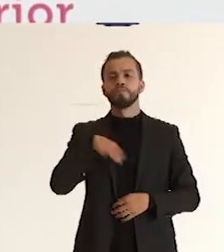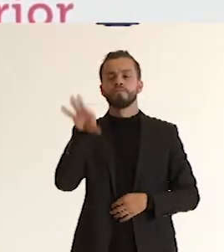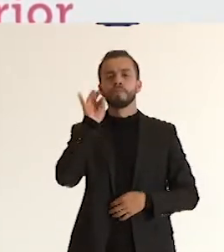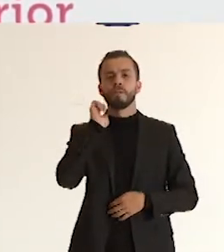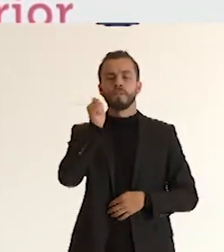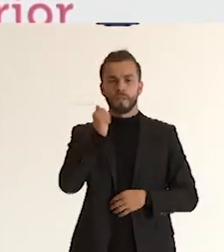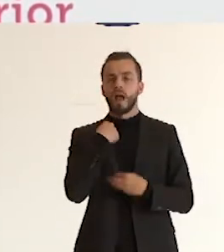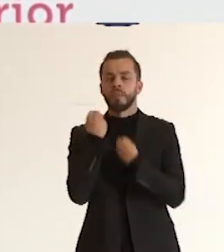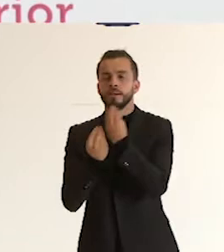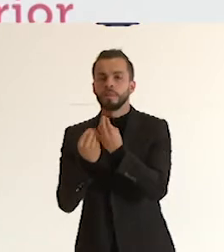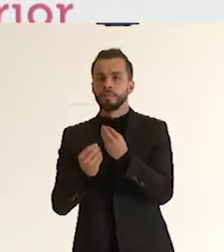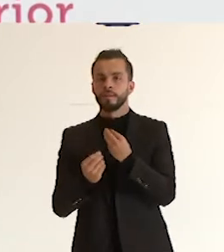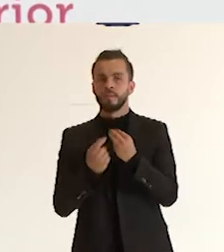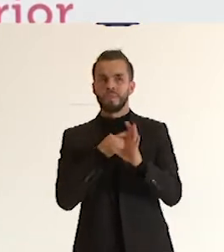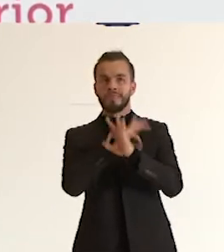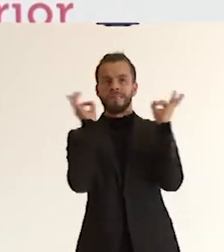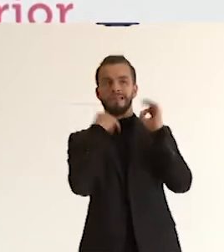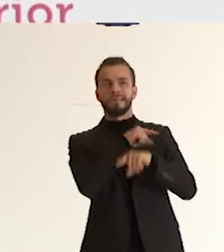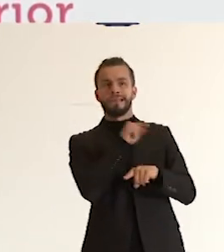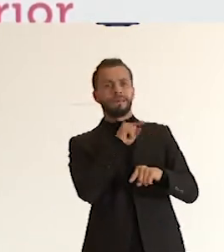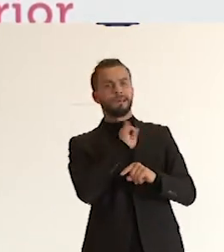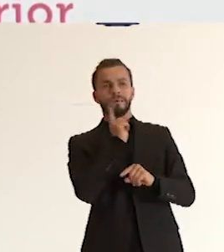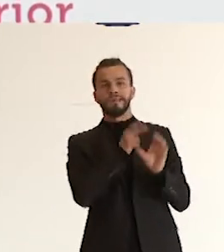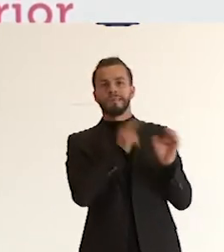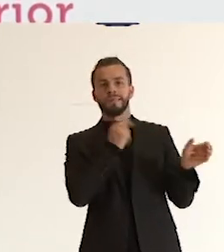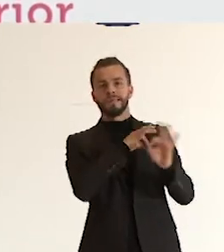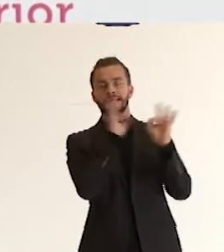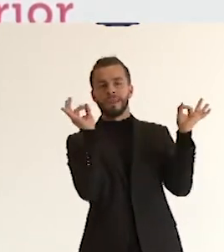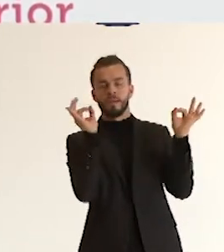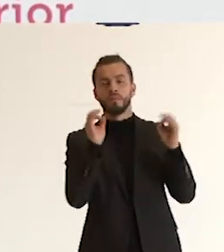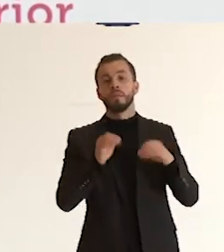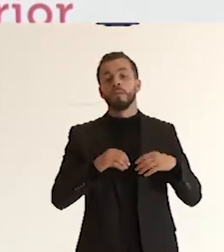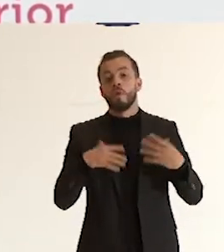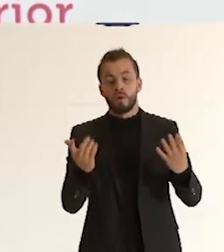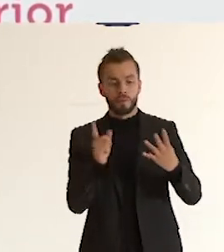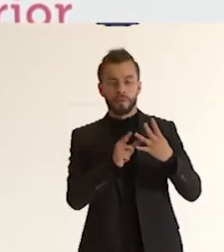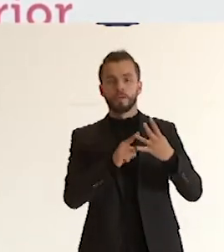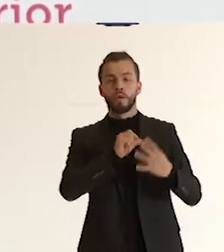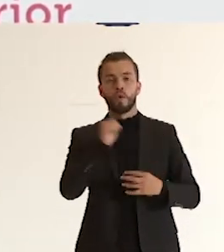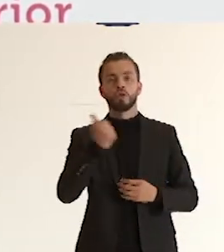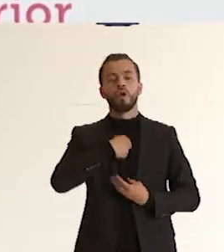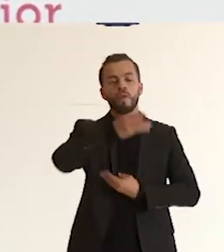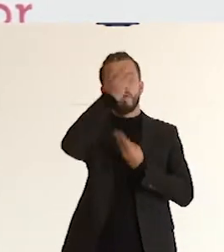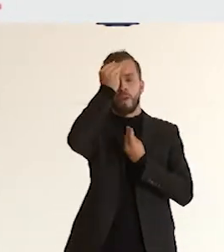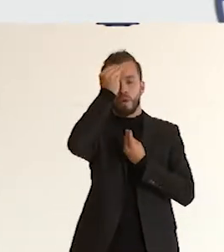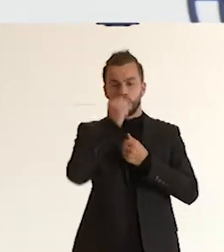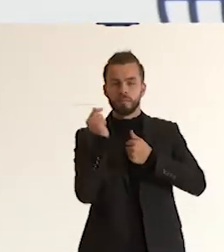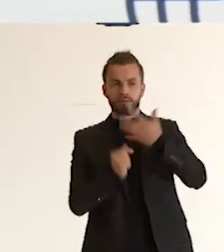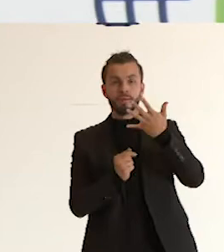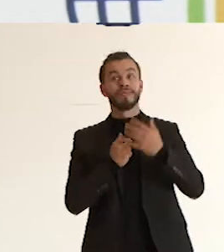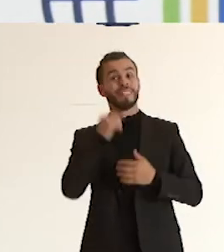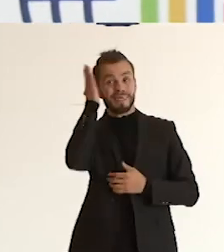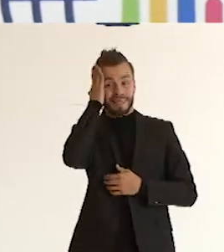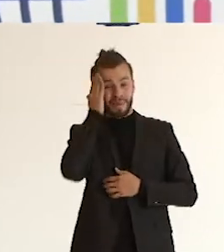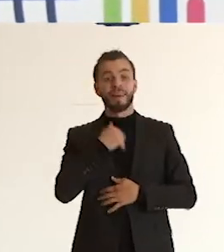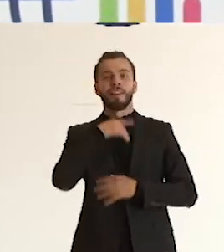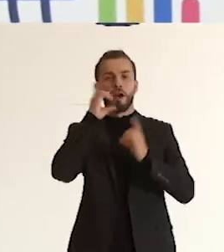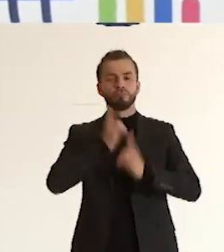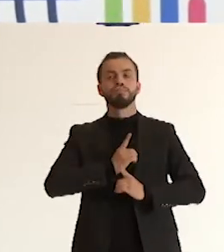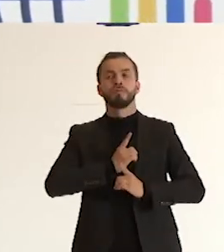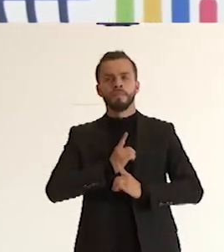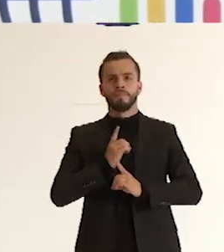caso la motivación priorizar los valores que significa que sí ya sé cuál es la acción correcta tenga